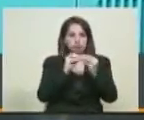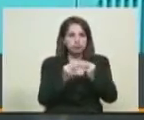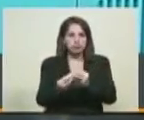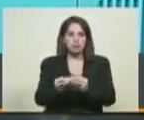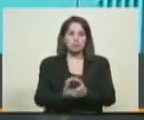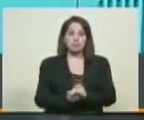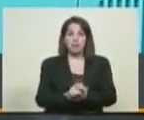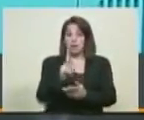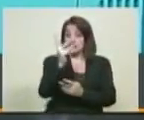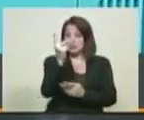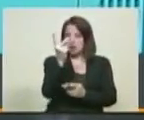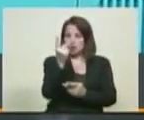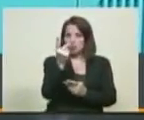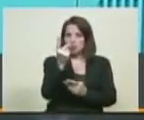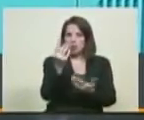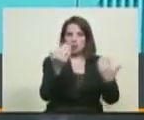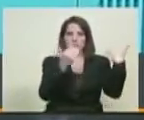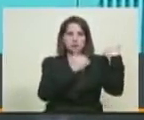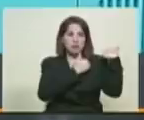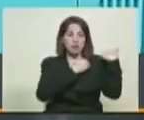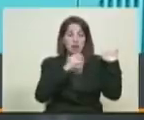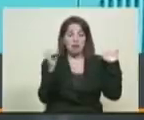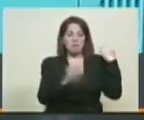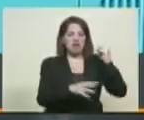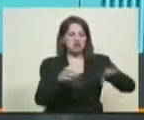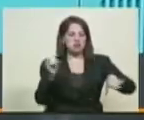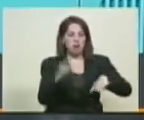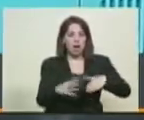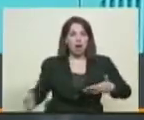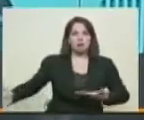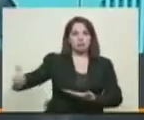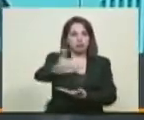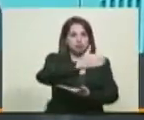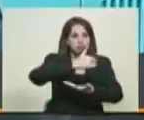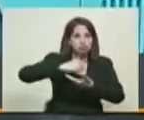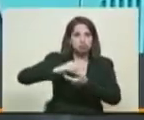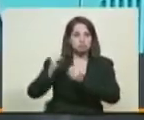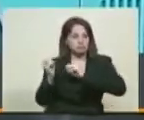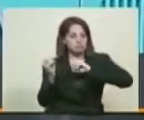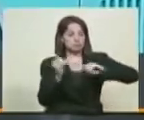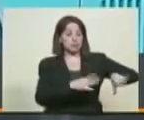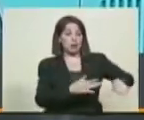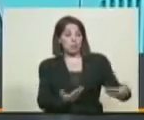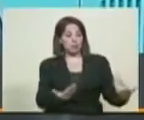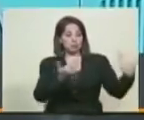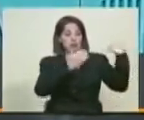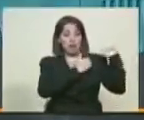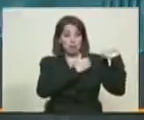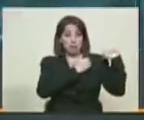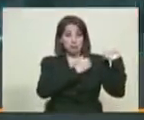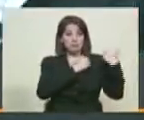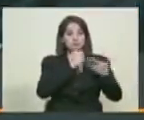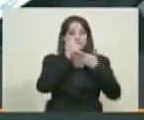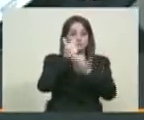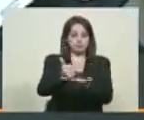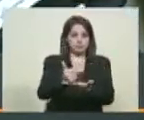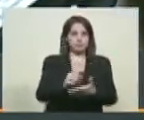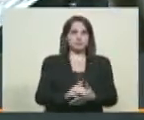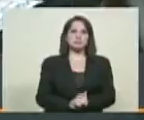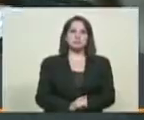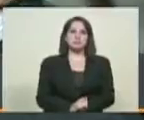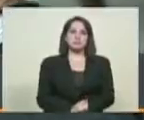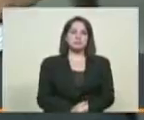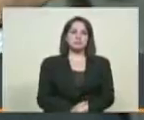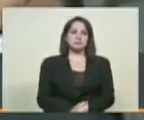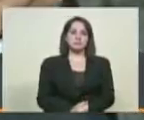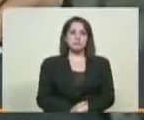Segunda tarea, basura, desechos sólidos. Es una tarea municipal, esencialmente municipal, a pesar de que